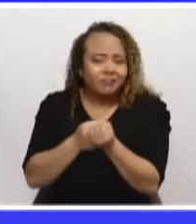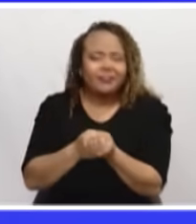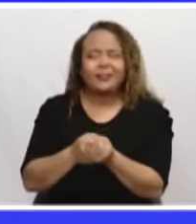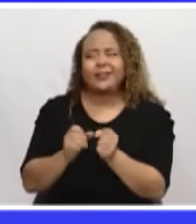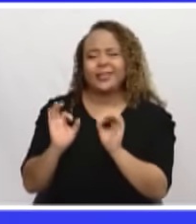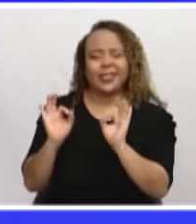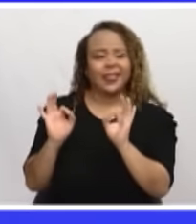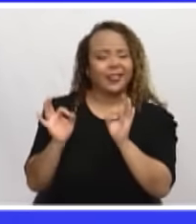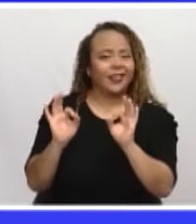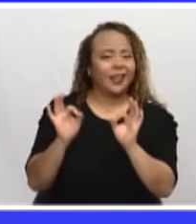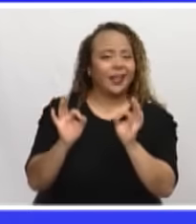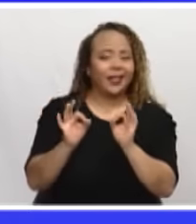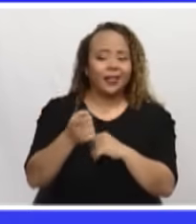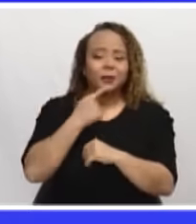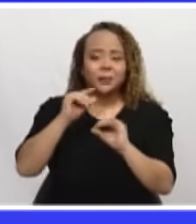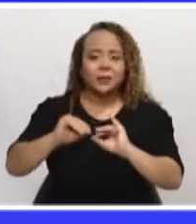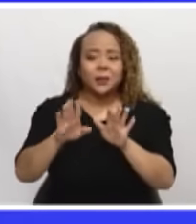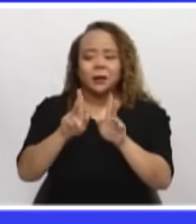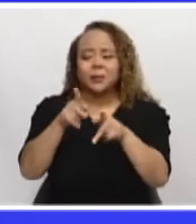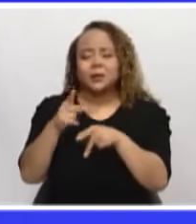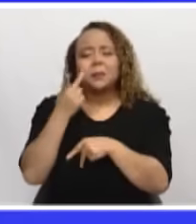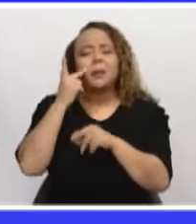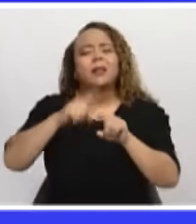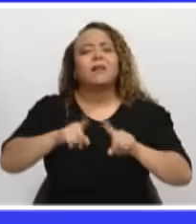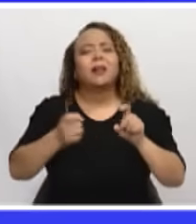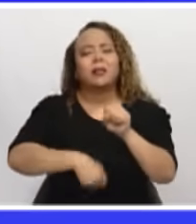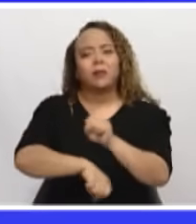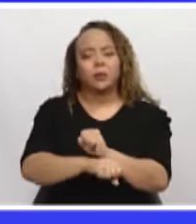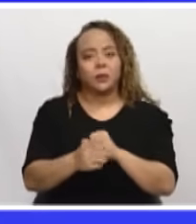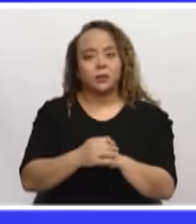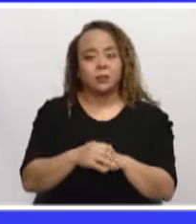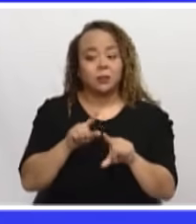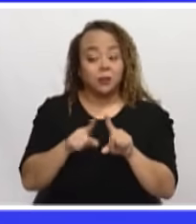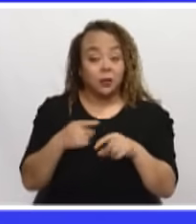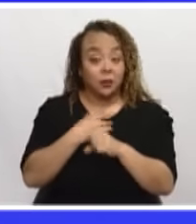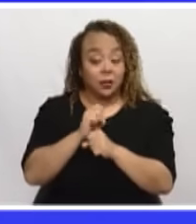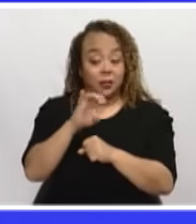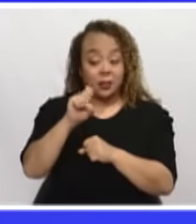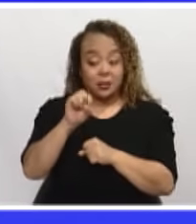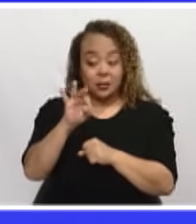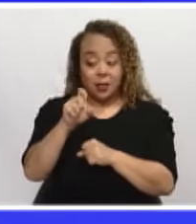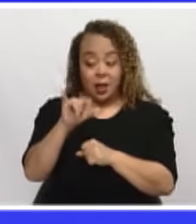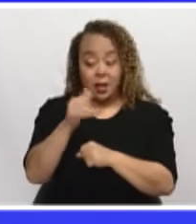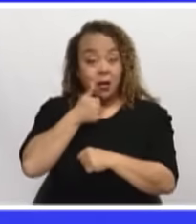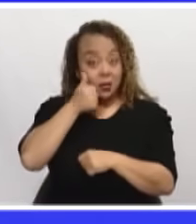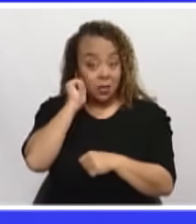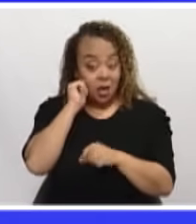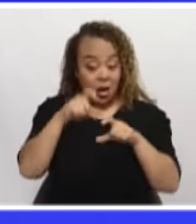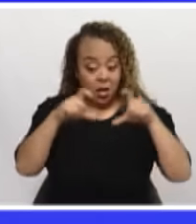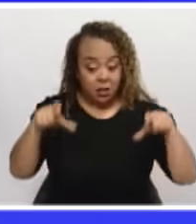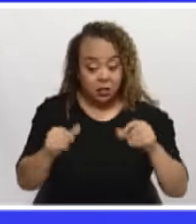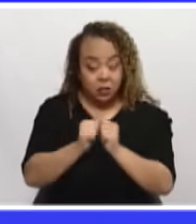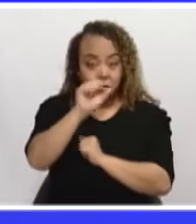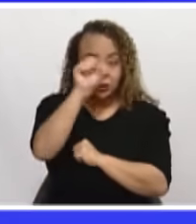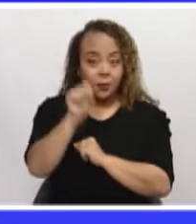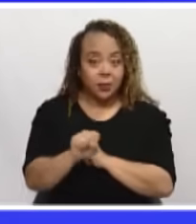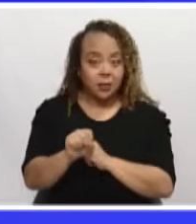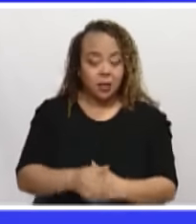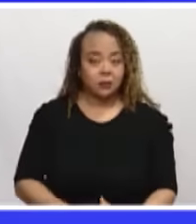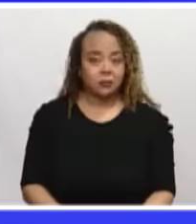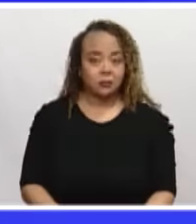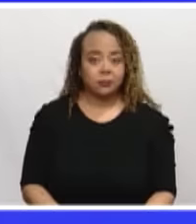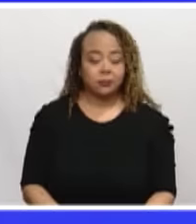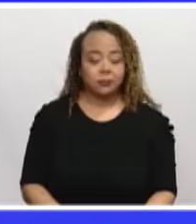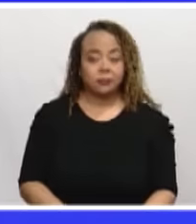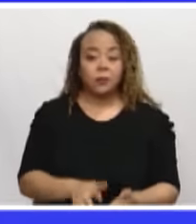bien Lo mencionamos en la mañana los aficionados ven diferente el fútbol pero lo que hace el real este día ayer en la cancha con el sapriza lo